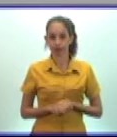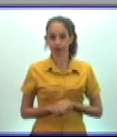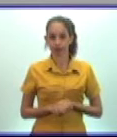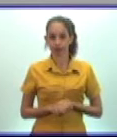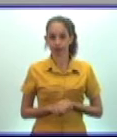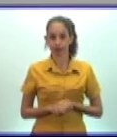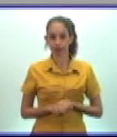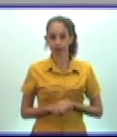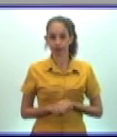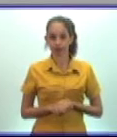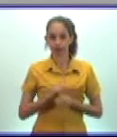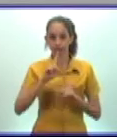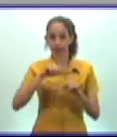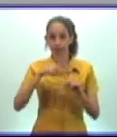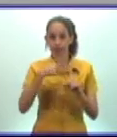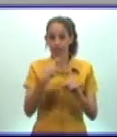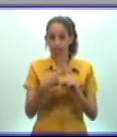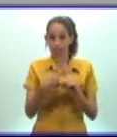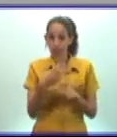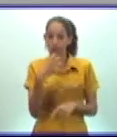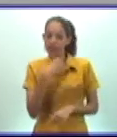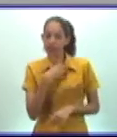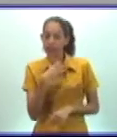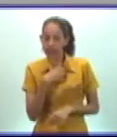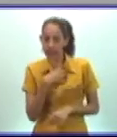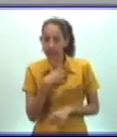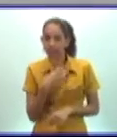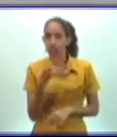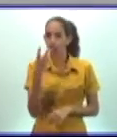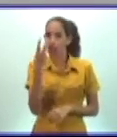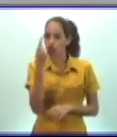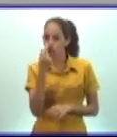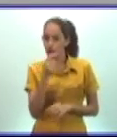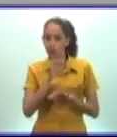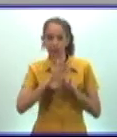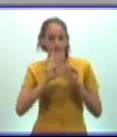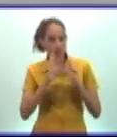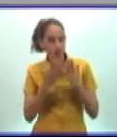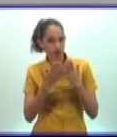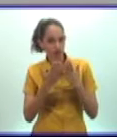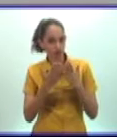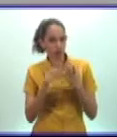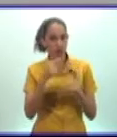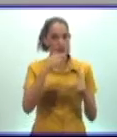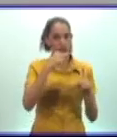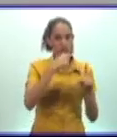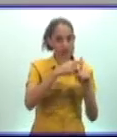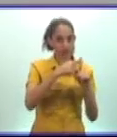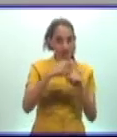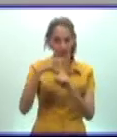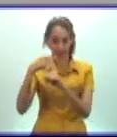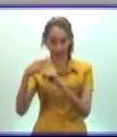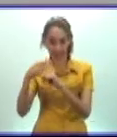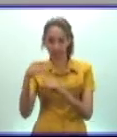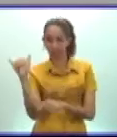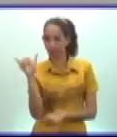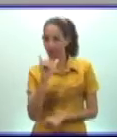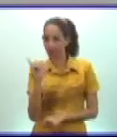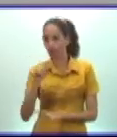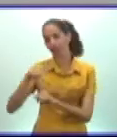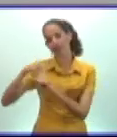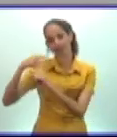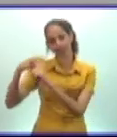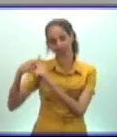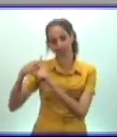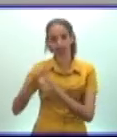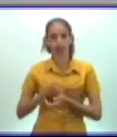Si los sumandos tienen signos iguales, entonces el resultado tendrá el mismo signo. Pero ¿cómo